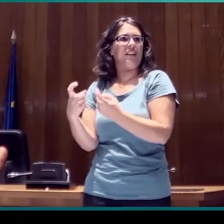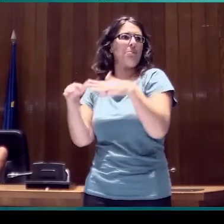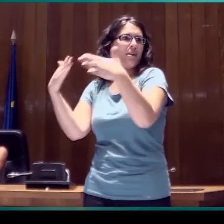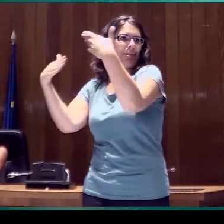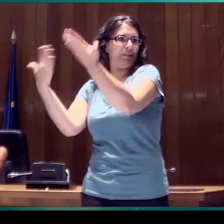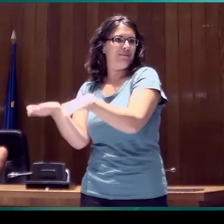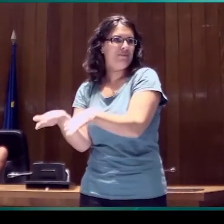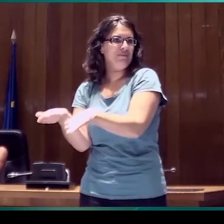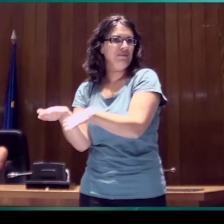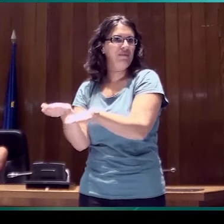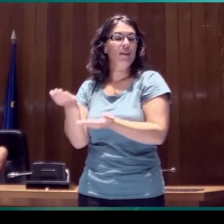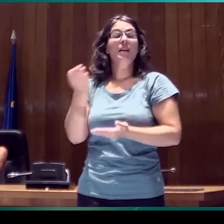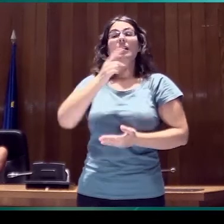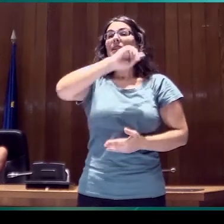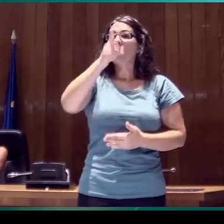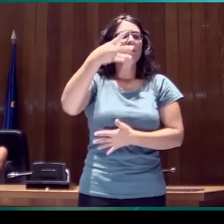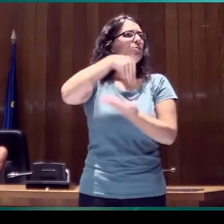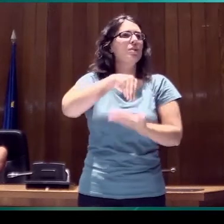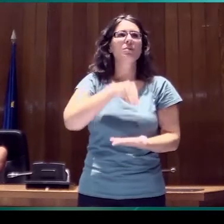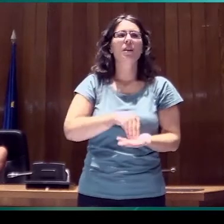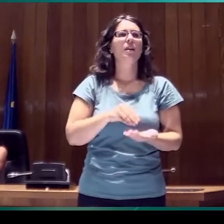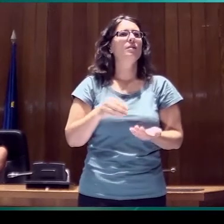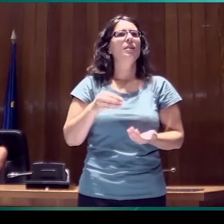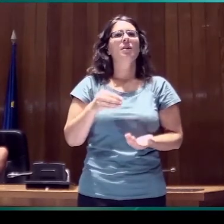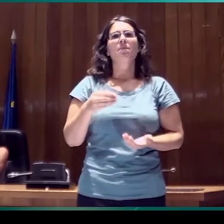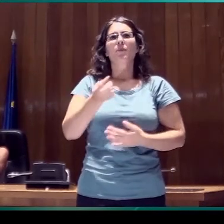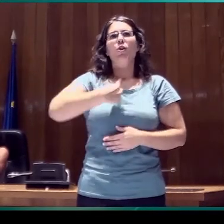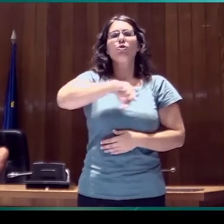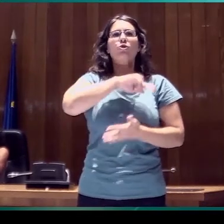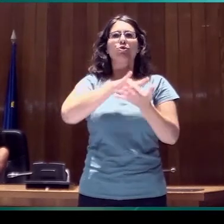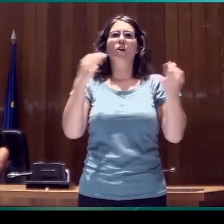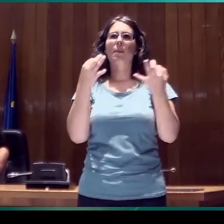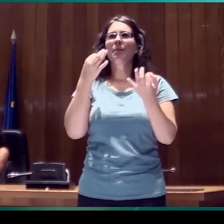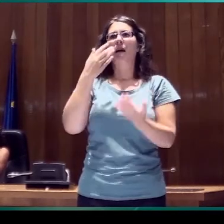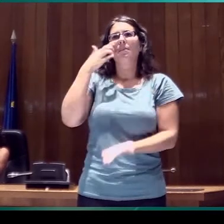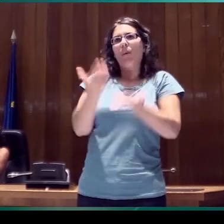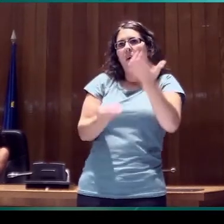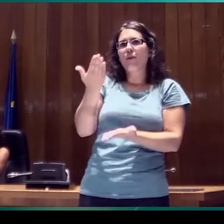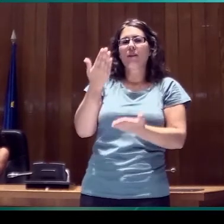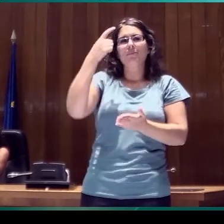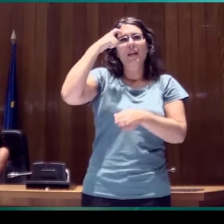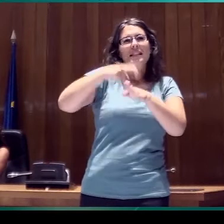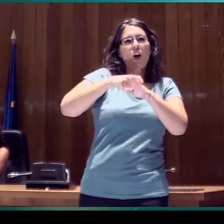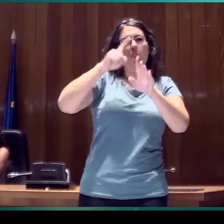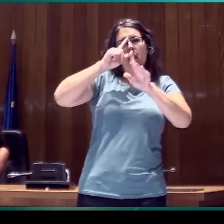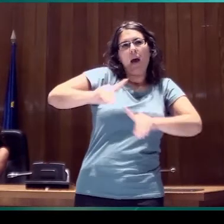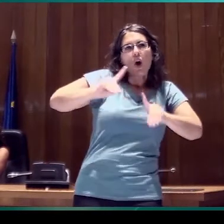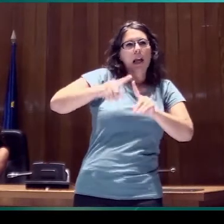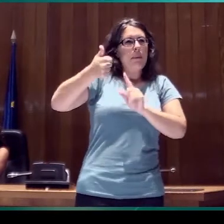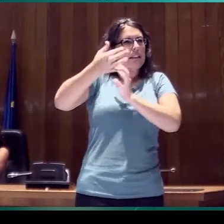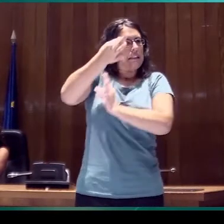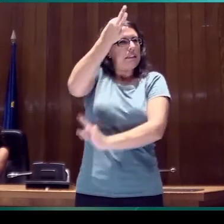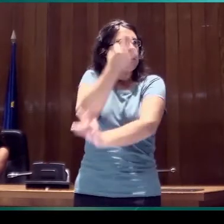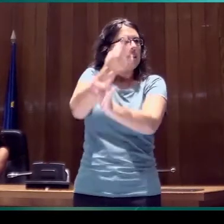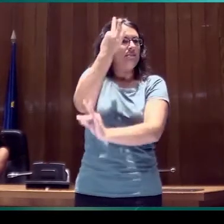porque a menudo cuando tenemos que hacer una evaluación psicopedagógica más fina, a veces, todos los